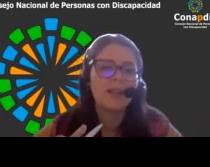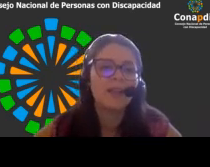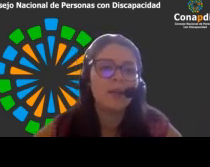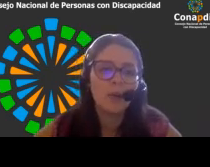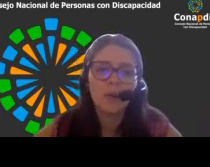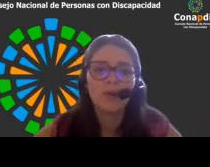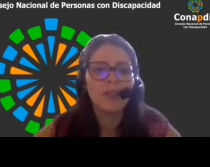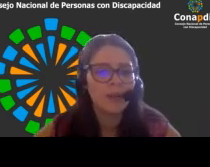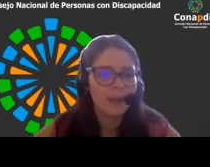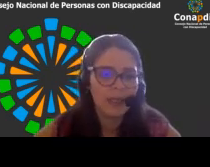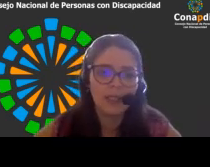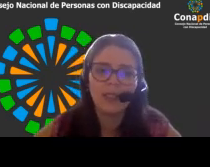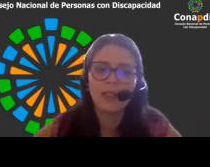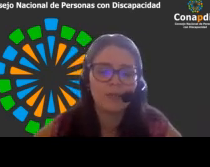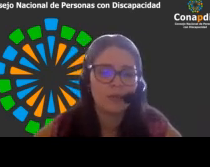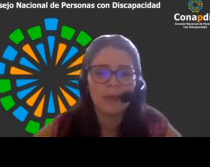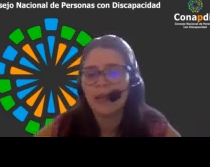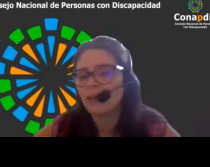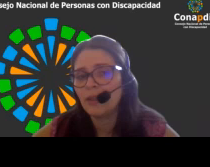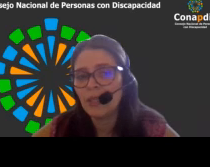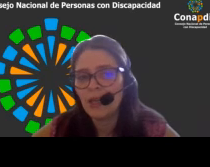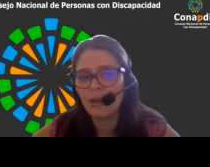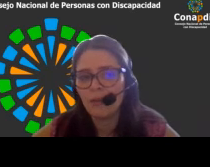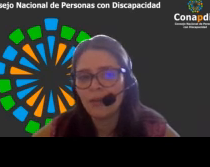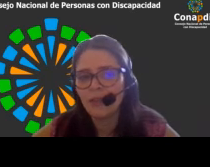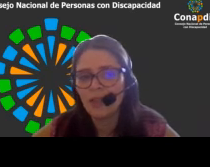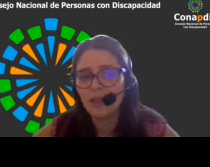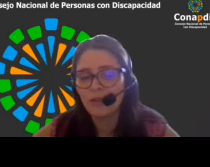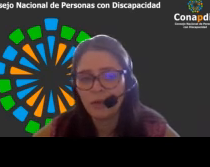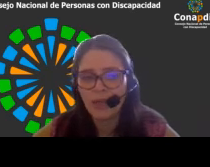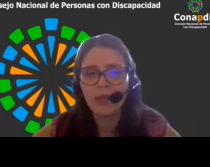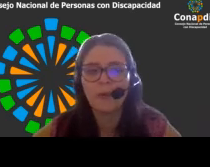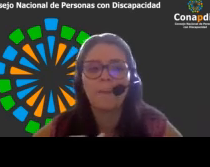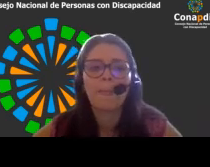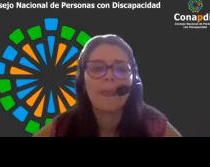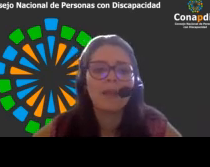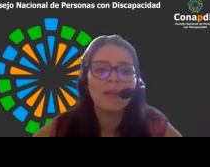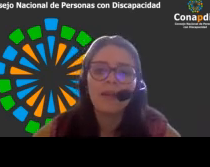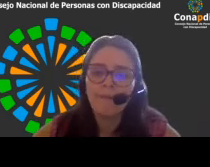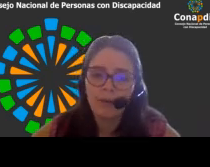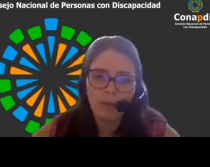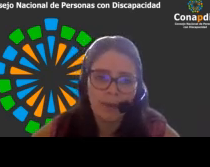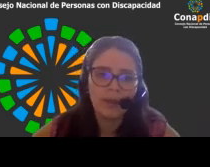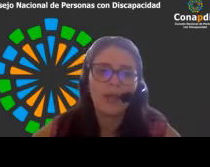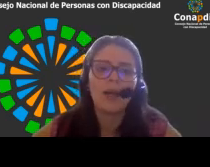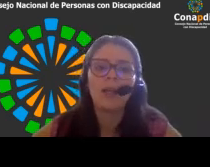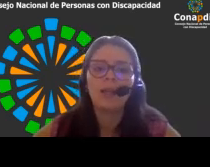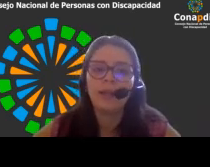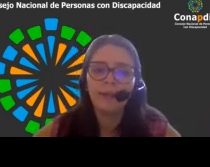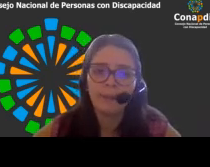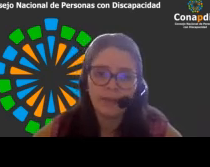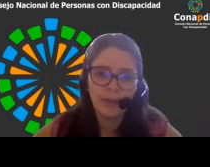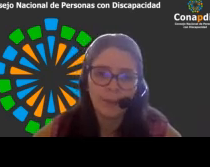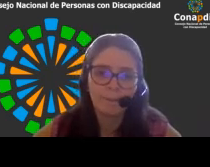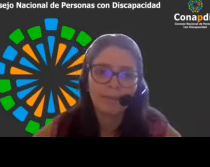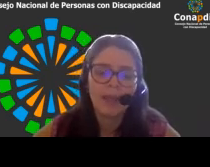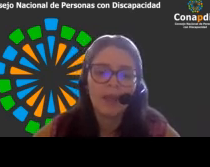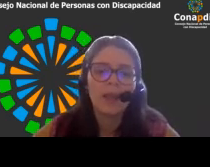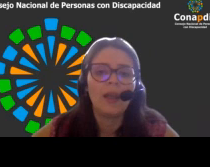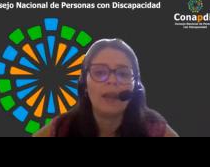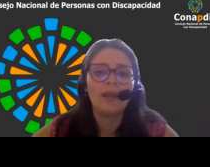bueno ni loco ni de mente ni transforma Cómo es transformado ni enfermo mental ni